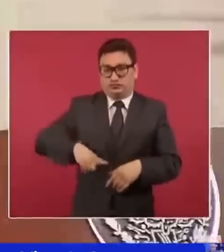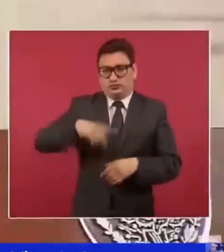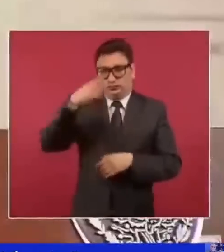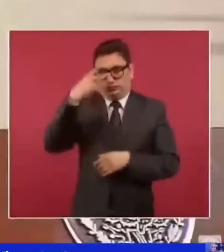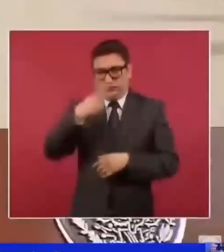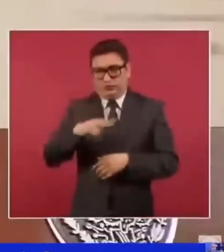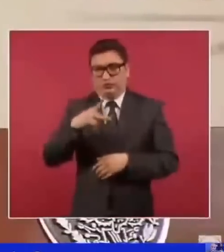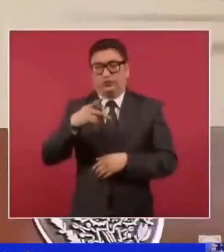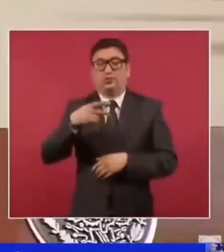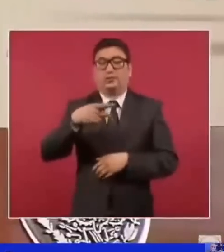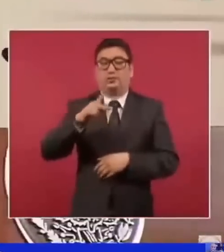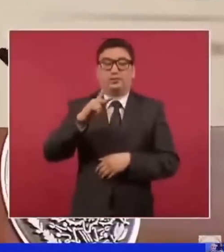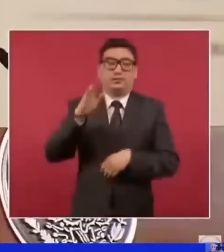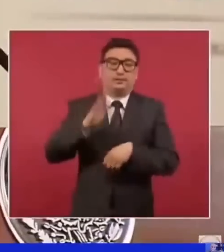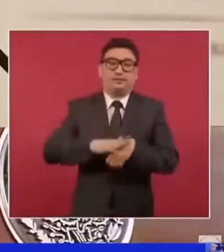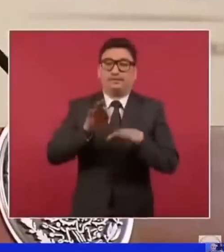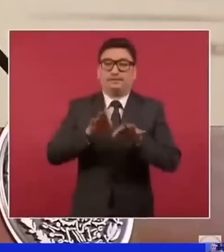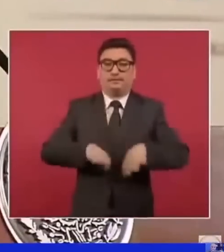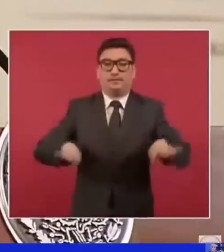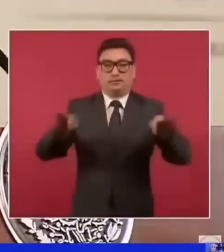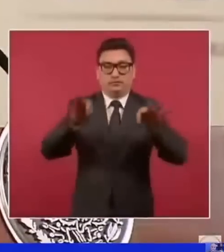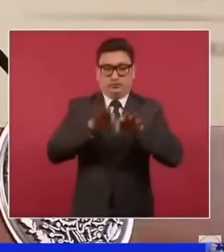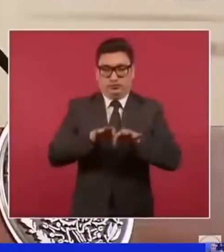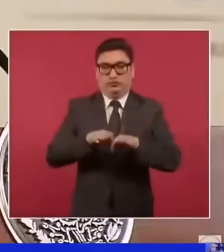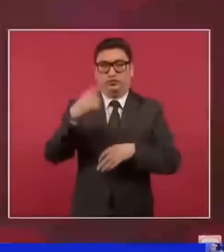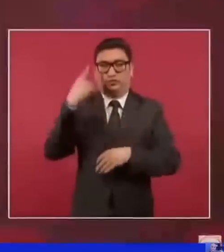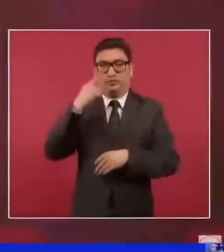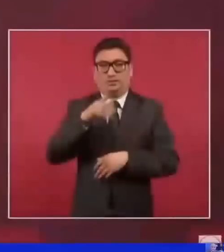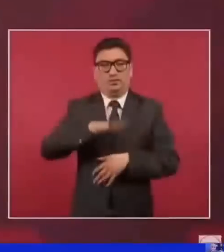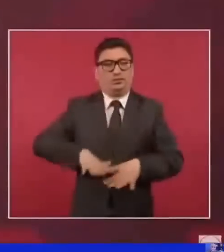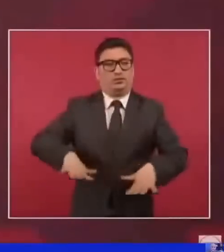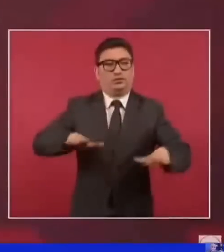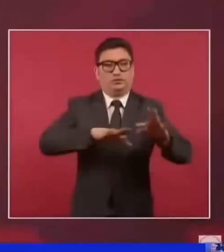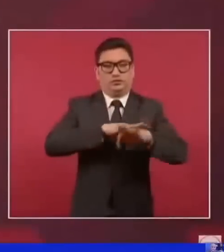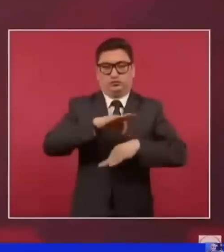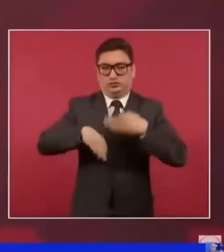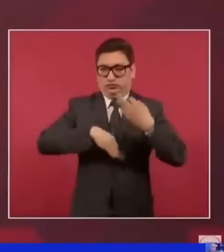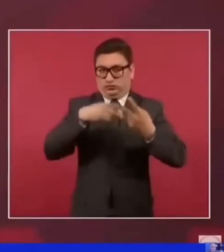sobre todo en bien de nuestros pueblos,